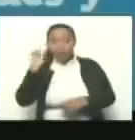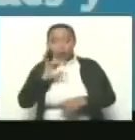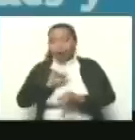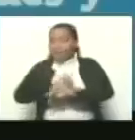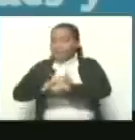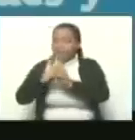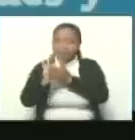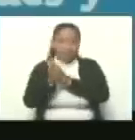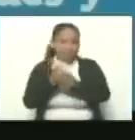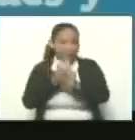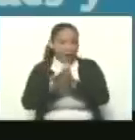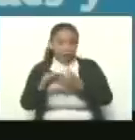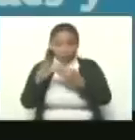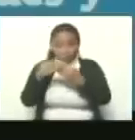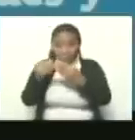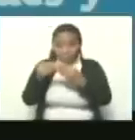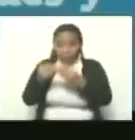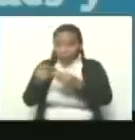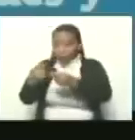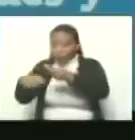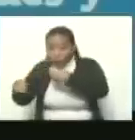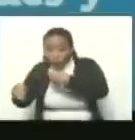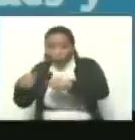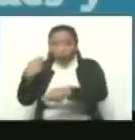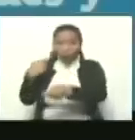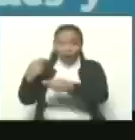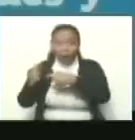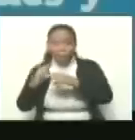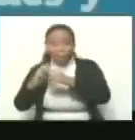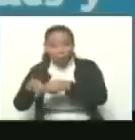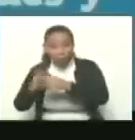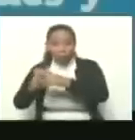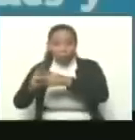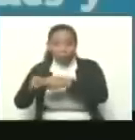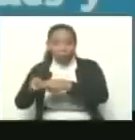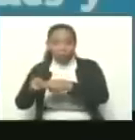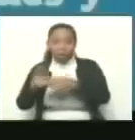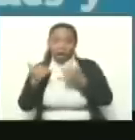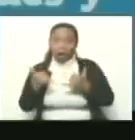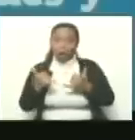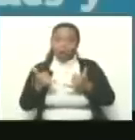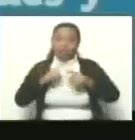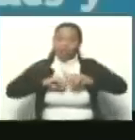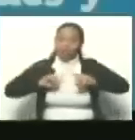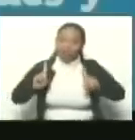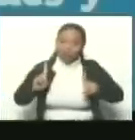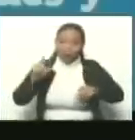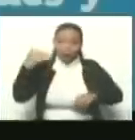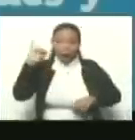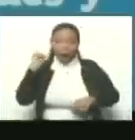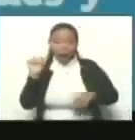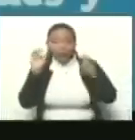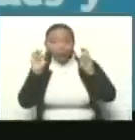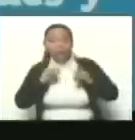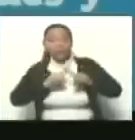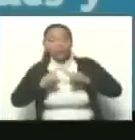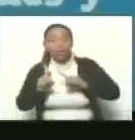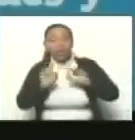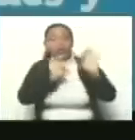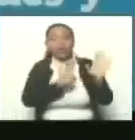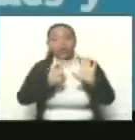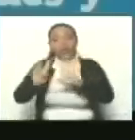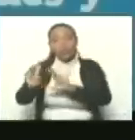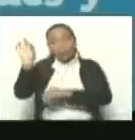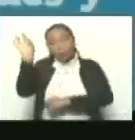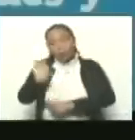se acabó el tiempo de los petrodólares, y fíjense ustedes, nosotros tenemos ahorita un abastecimiento de